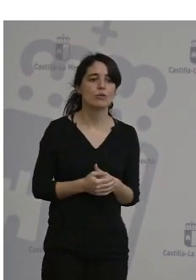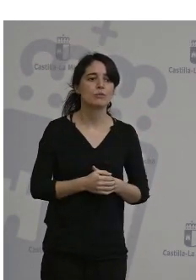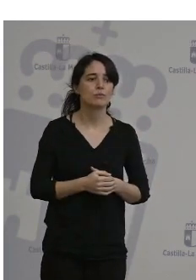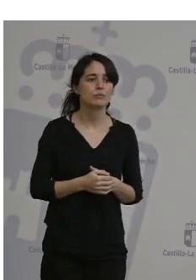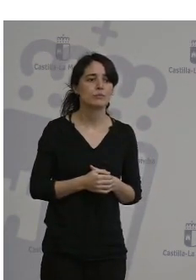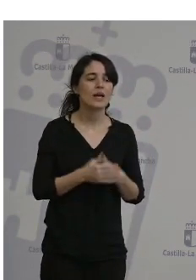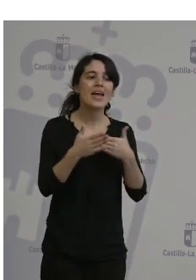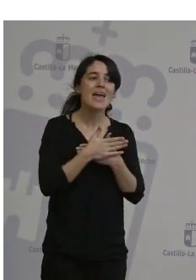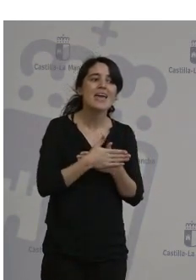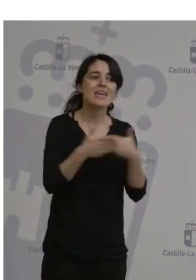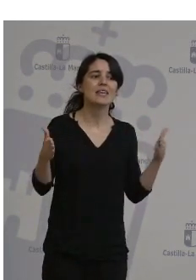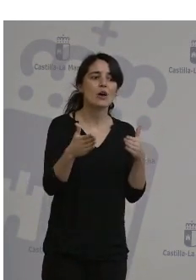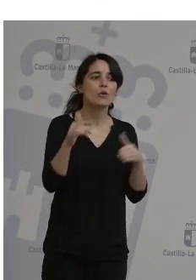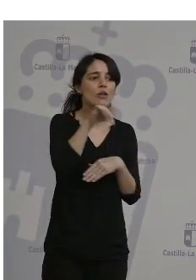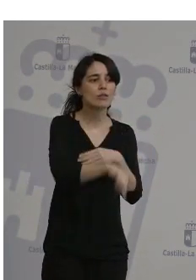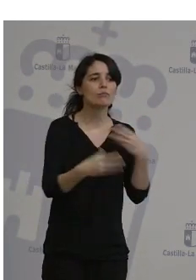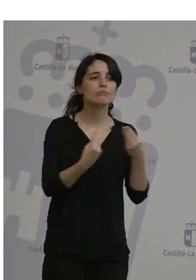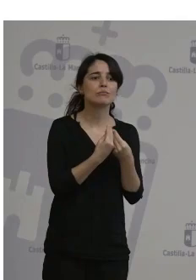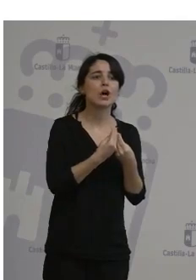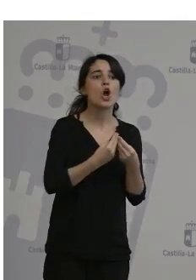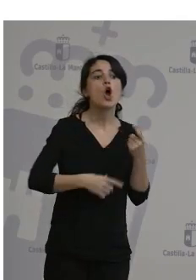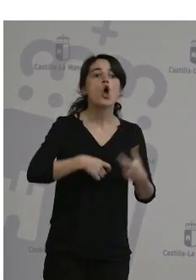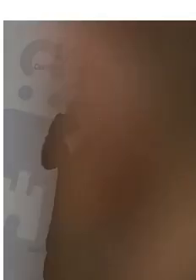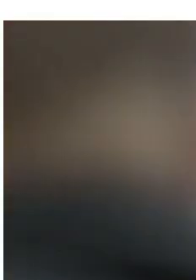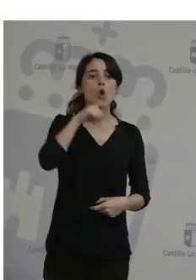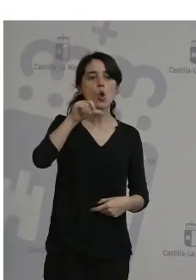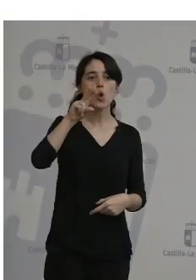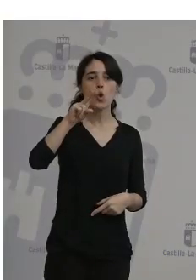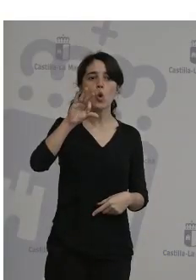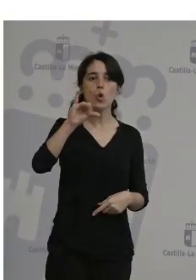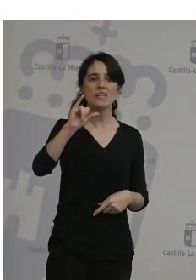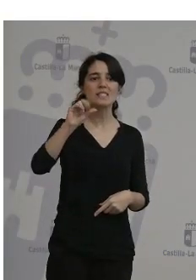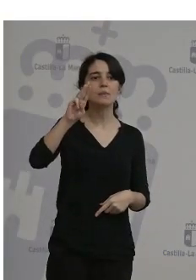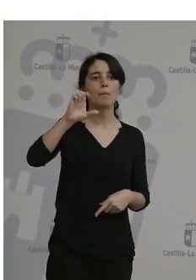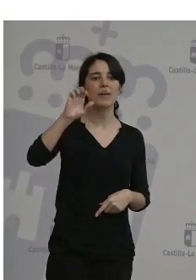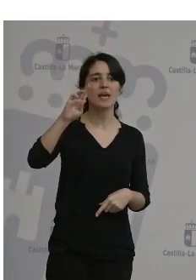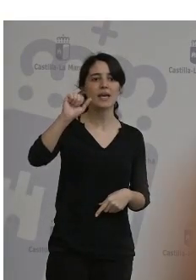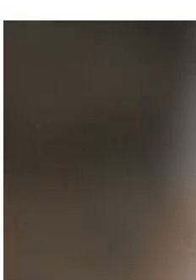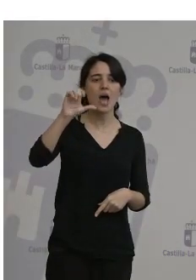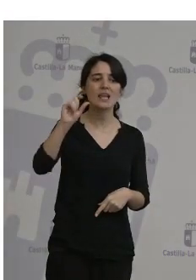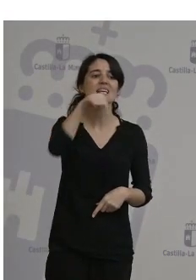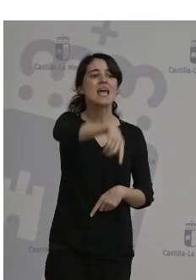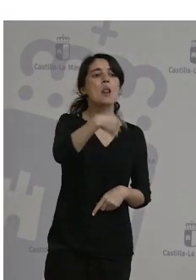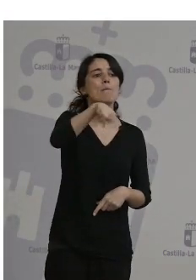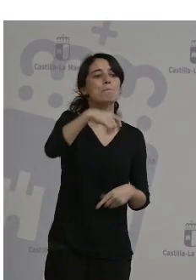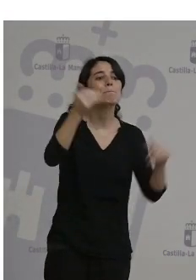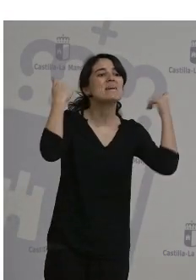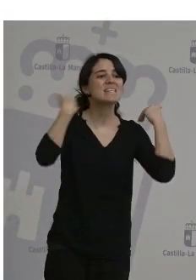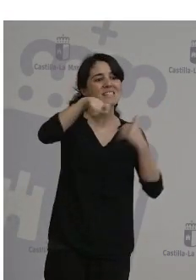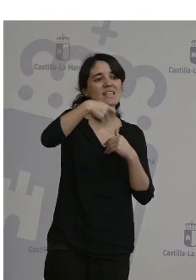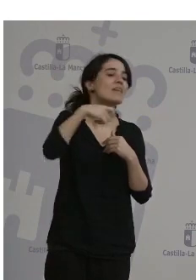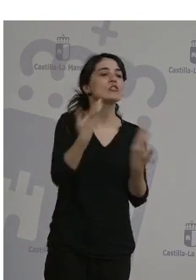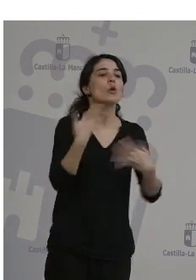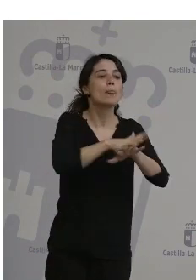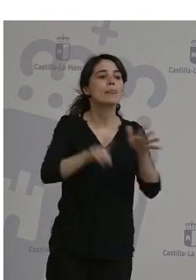En la inauguración contamos con Luis Perales, es el presidente de Plena Inclusión Castilla-La Mancha y también es el representante de la